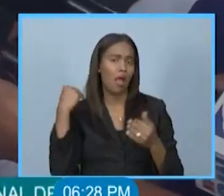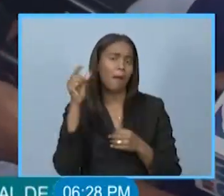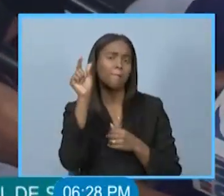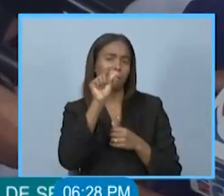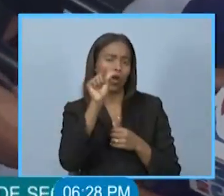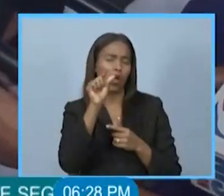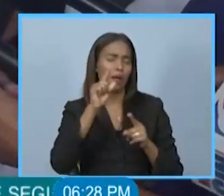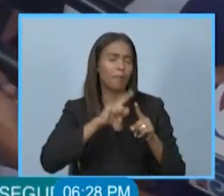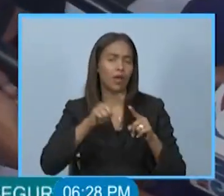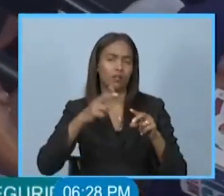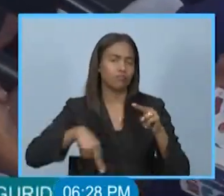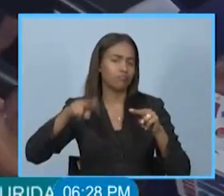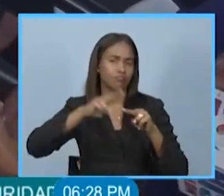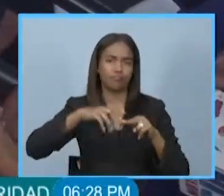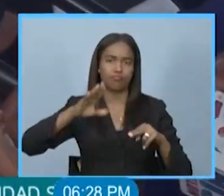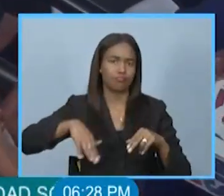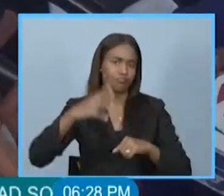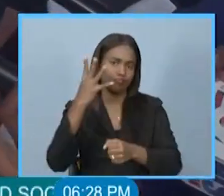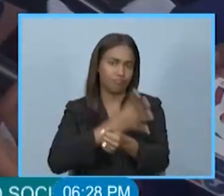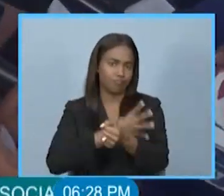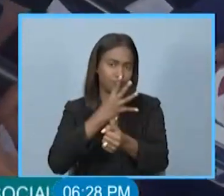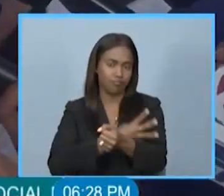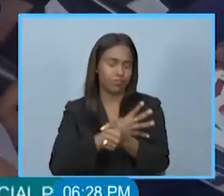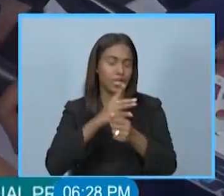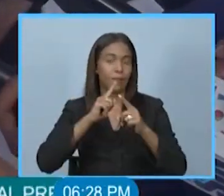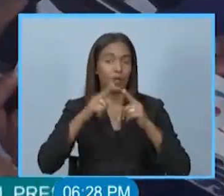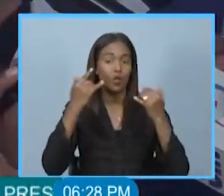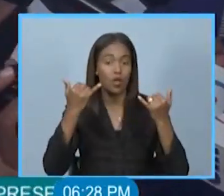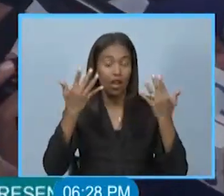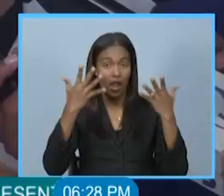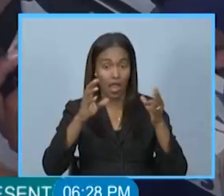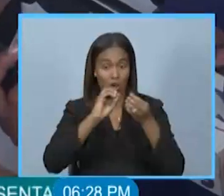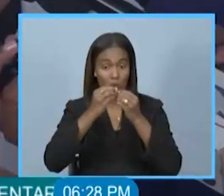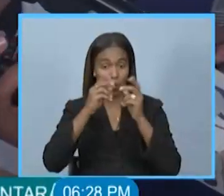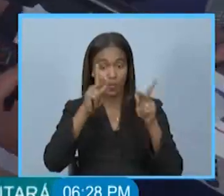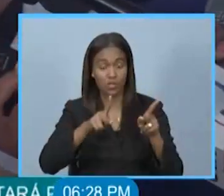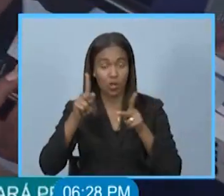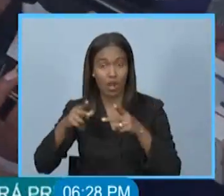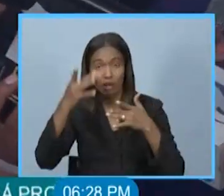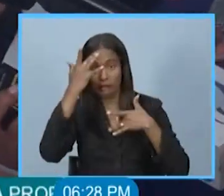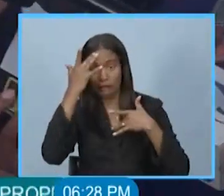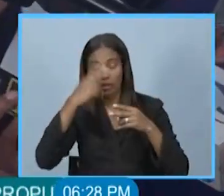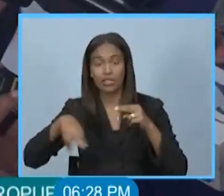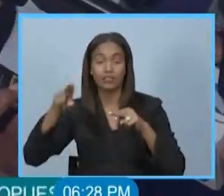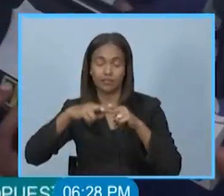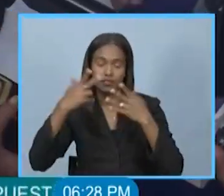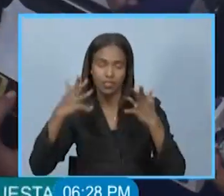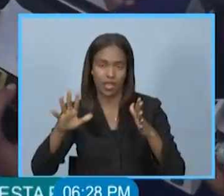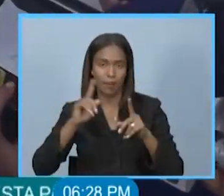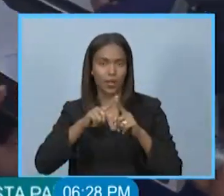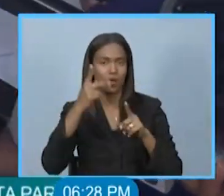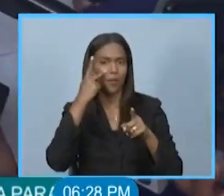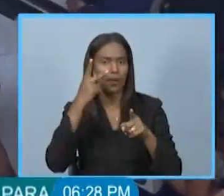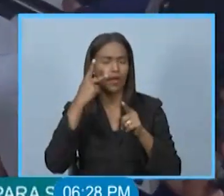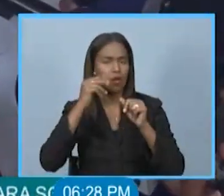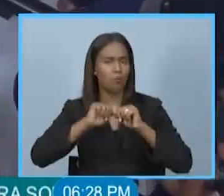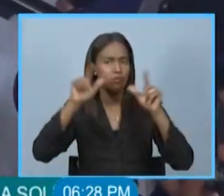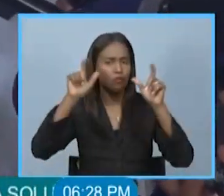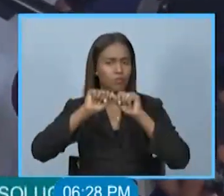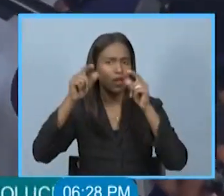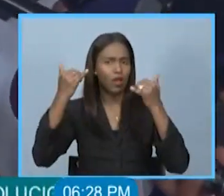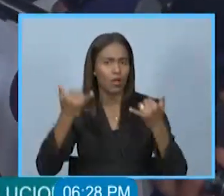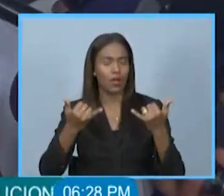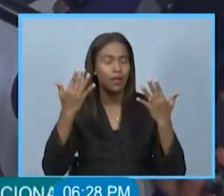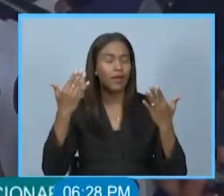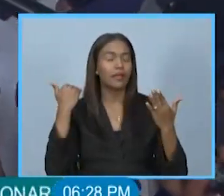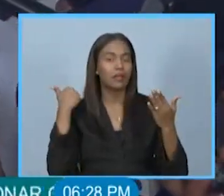leve y no ha aumentado el internamiento pero sí el número de caso ha aumentado pero todavía como ustedes pueden ver en los boletines que se van a presentar